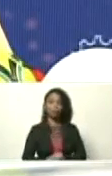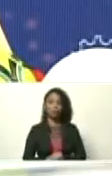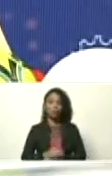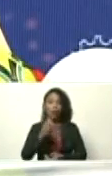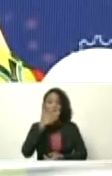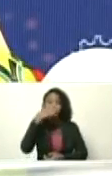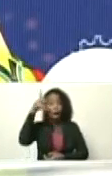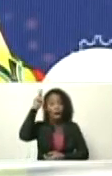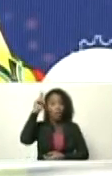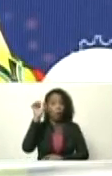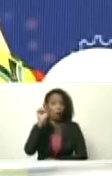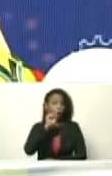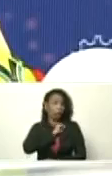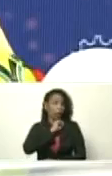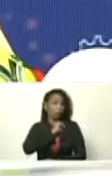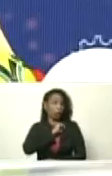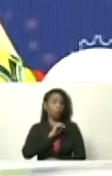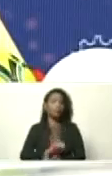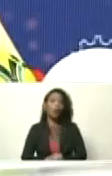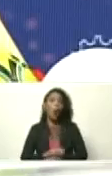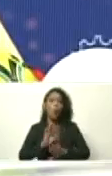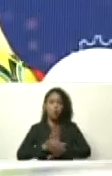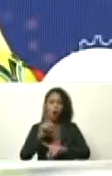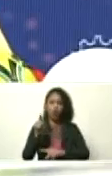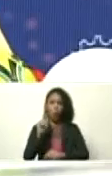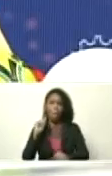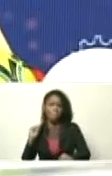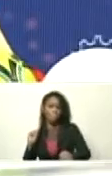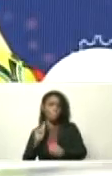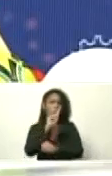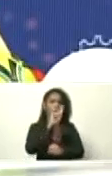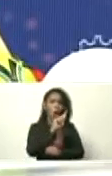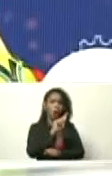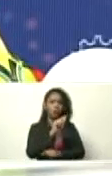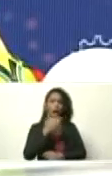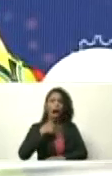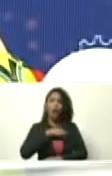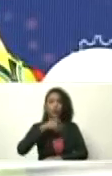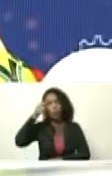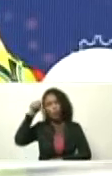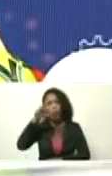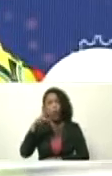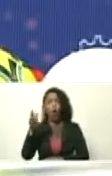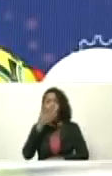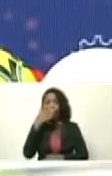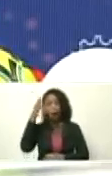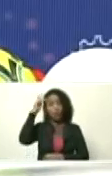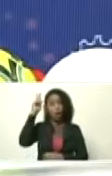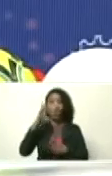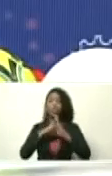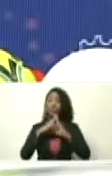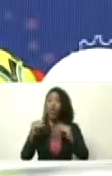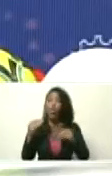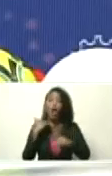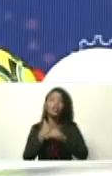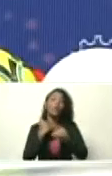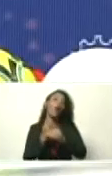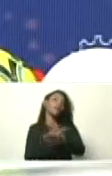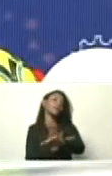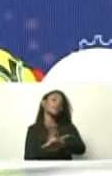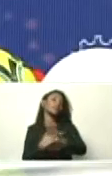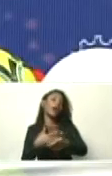Indiofobia. ¿Por qué le vas a decir a nuestros pueblos indios si todos tenemos sangre india?